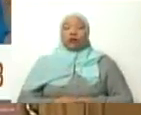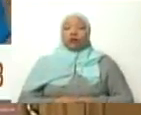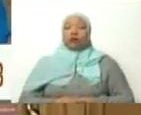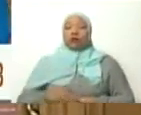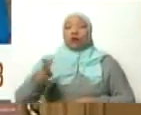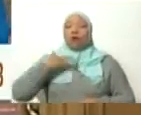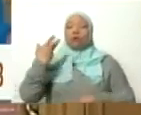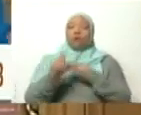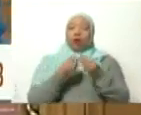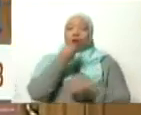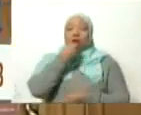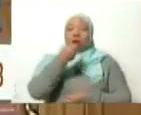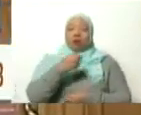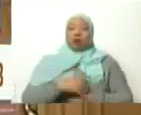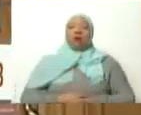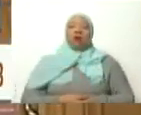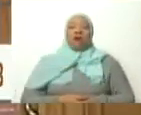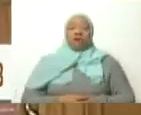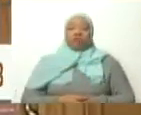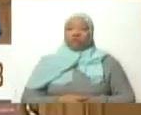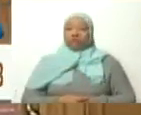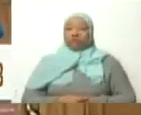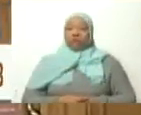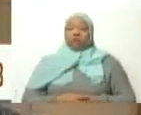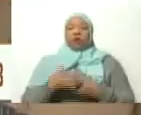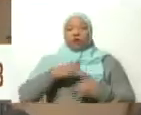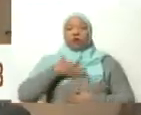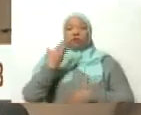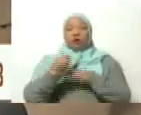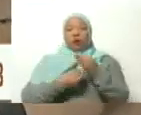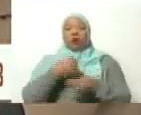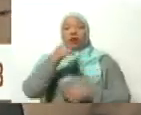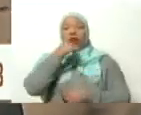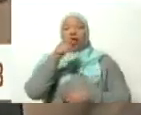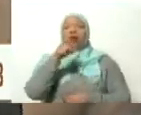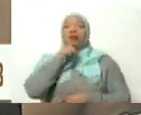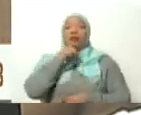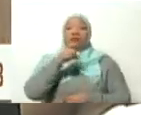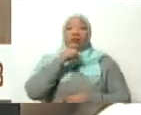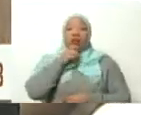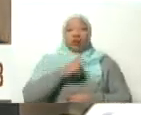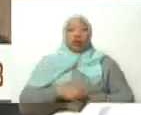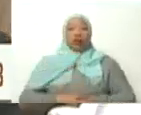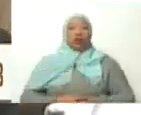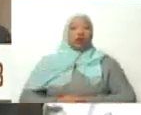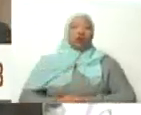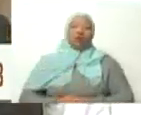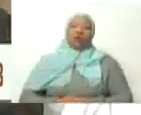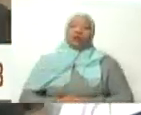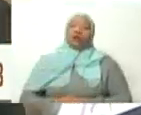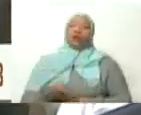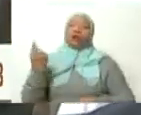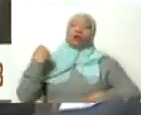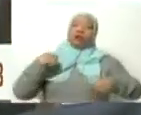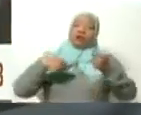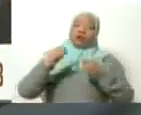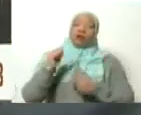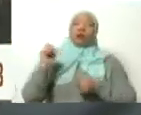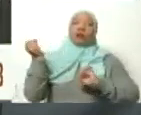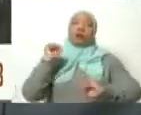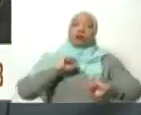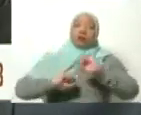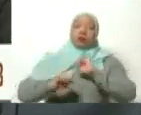pueda ser algo no tan engorroso, algo no tan difícil, como lo puede ser en una economía bajo